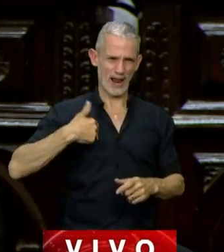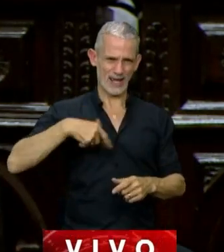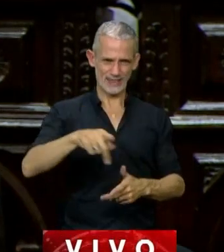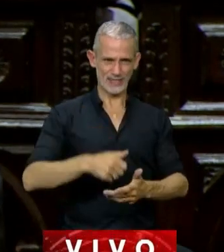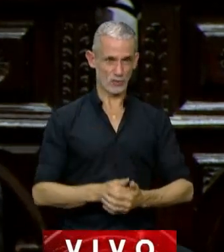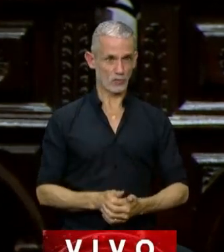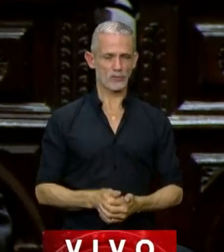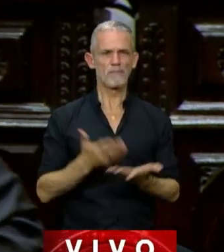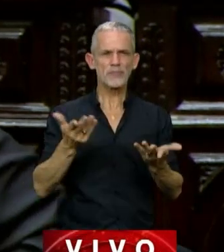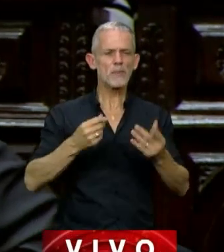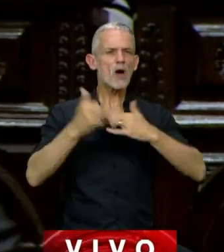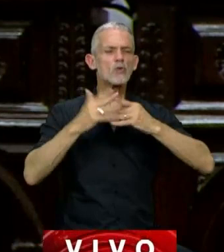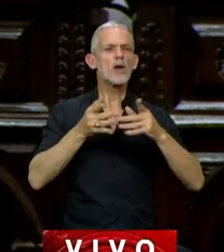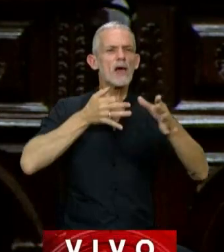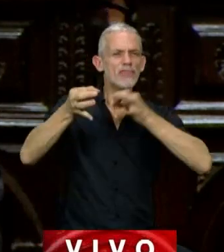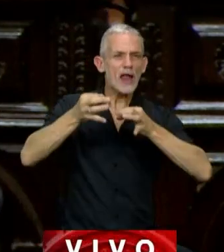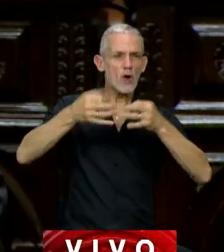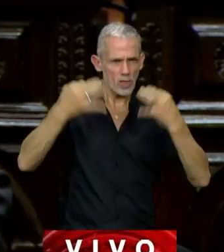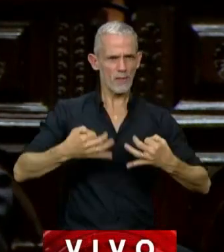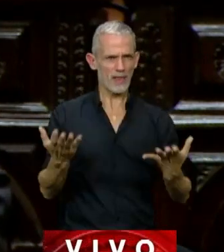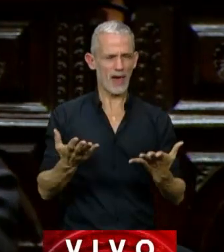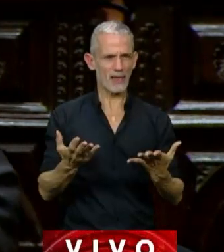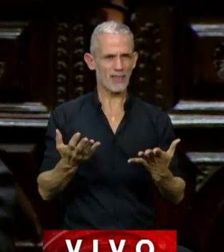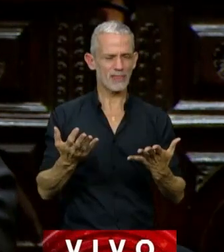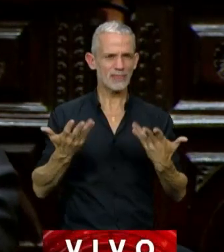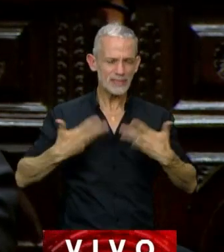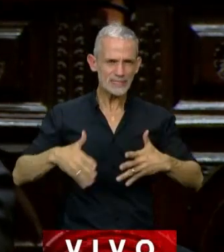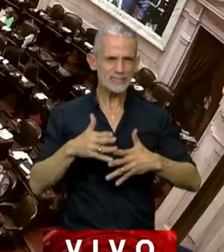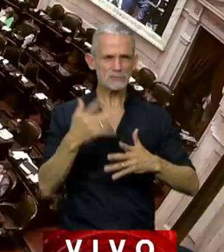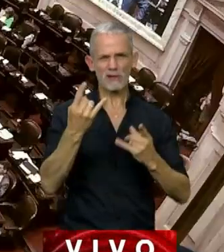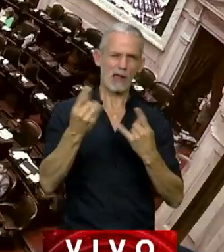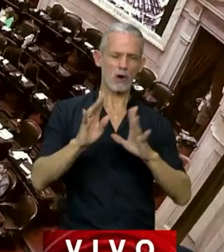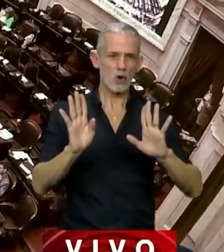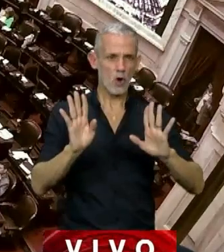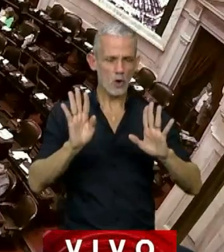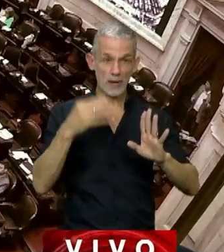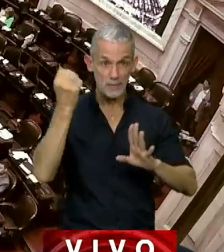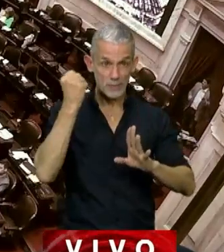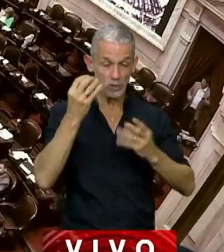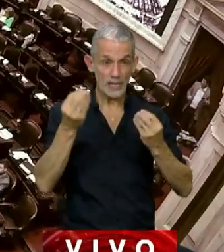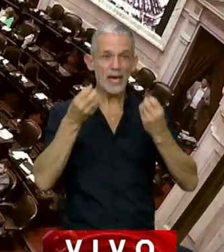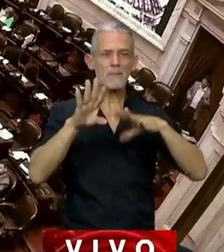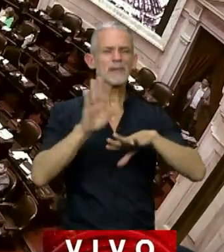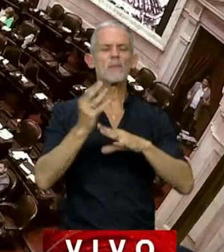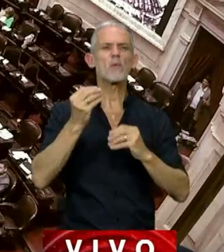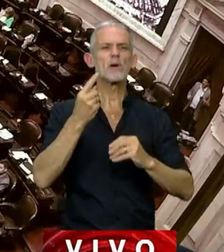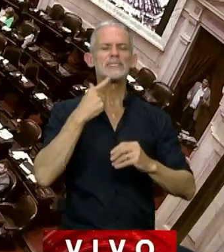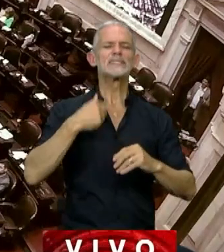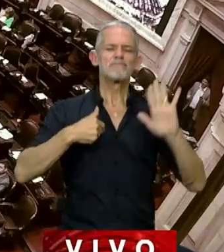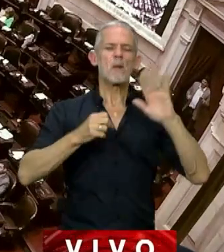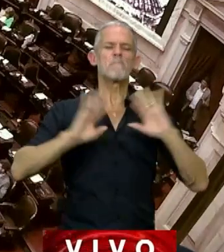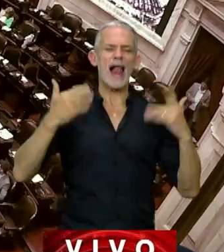argentinos. Y para construir un diálogo sincero, es que creo que es importante empezar por una